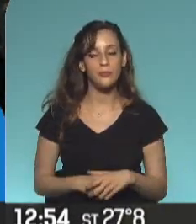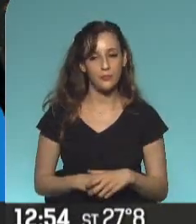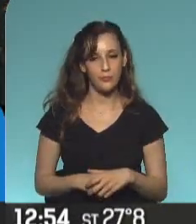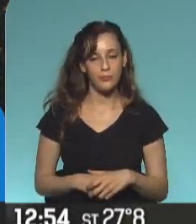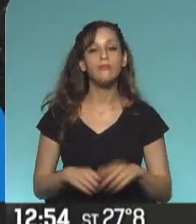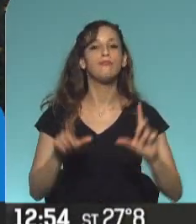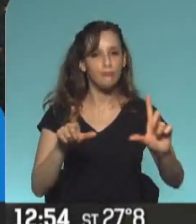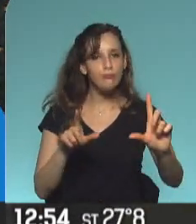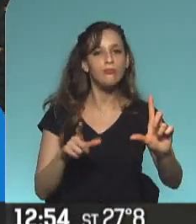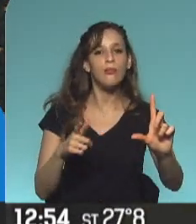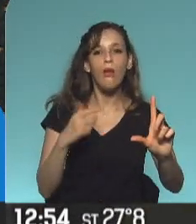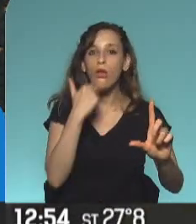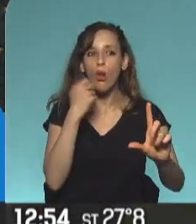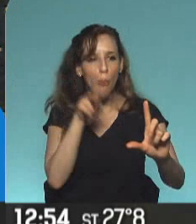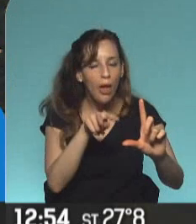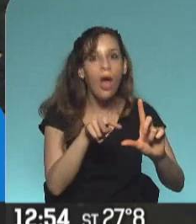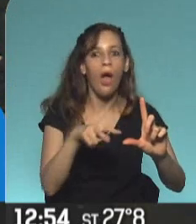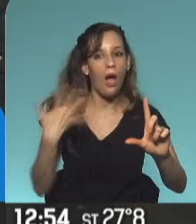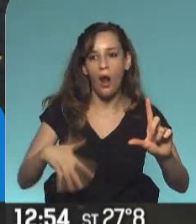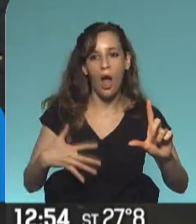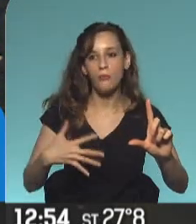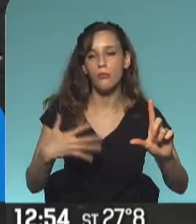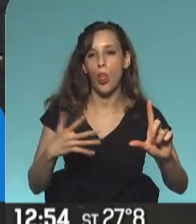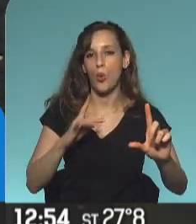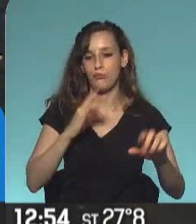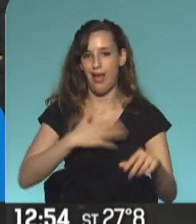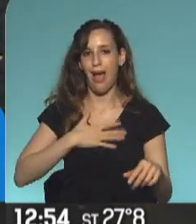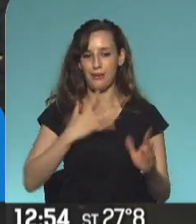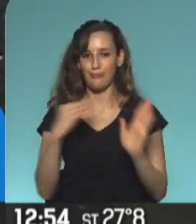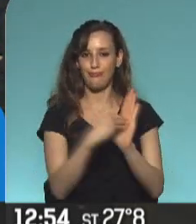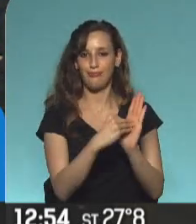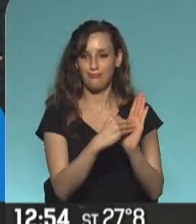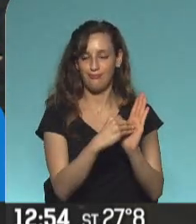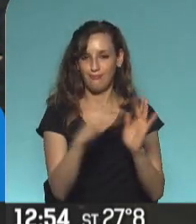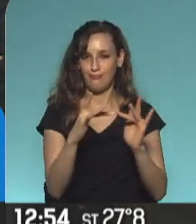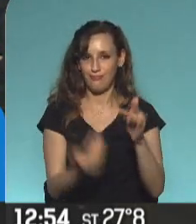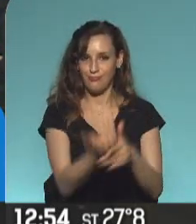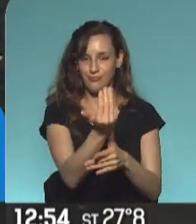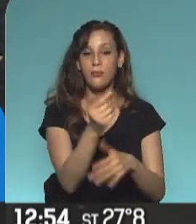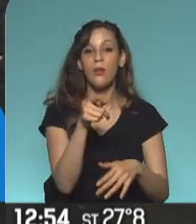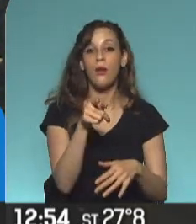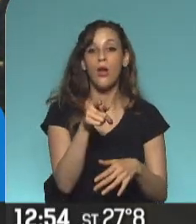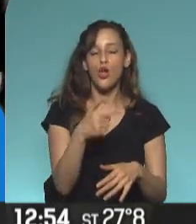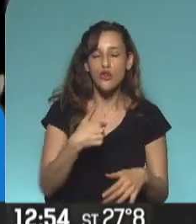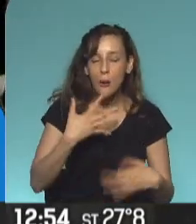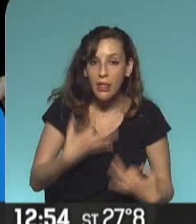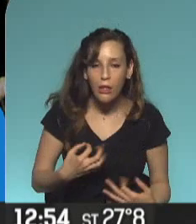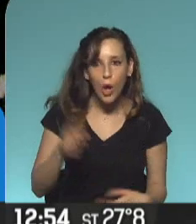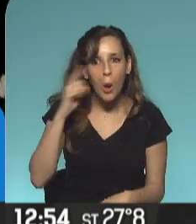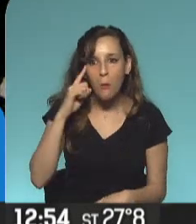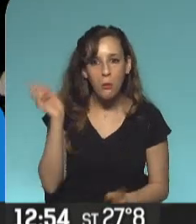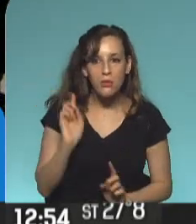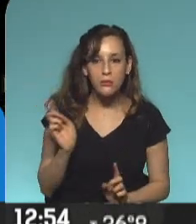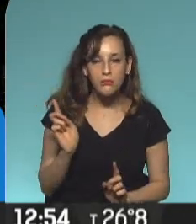me registró. De inmediato, y yo no pensaba. Así que estoy